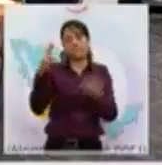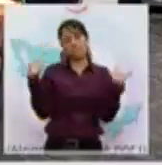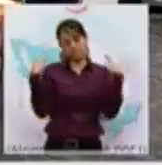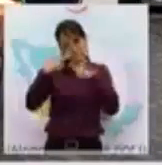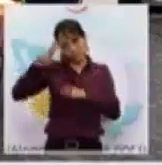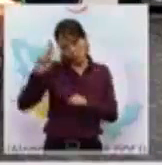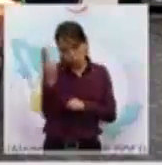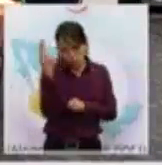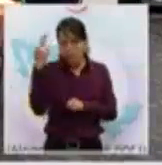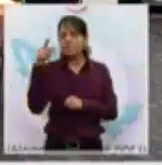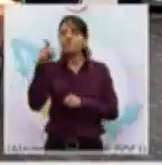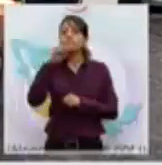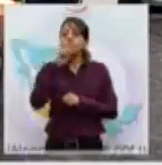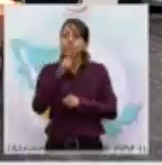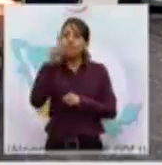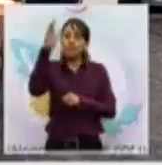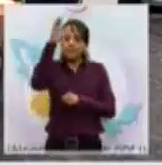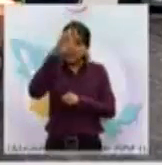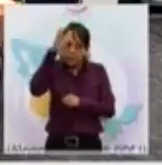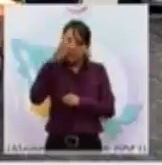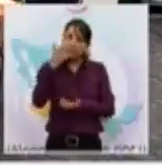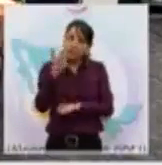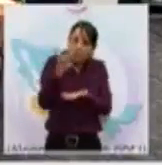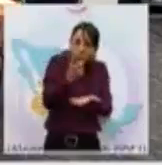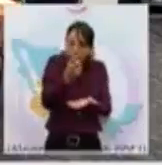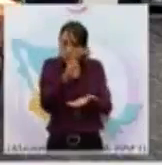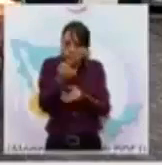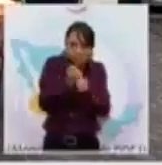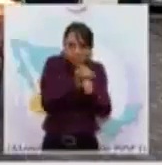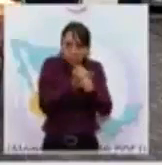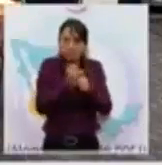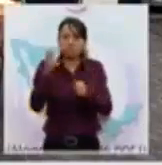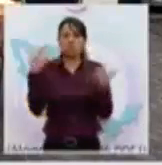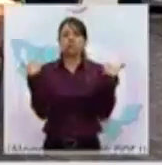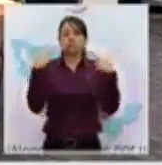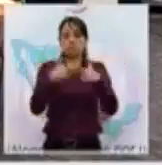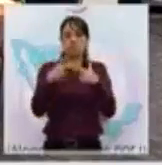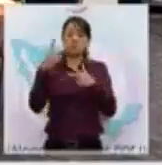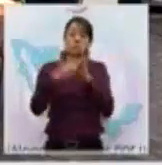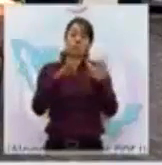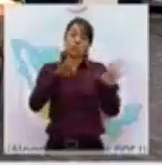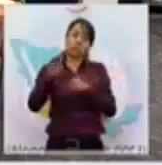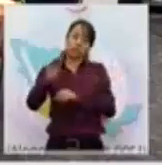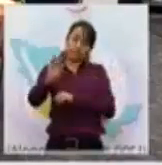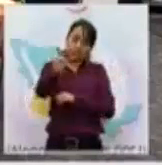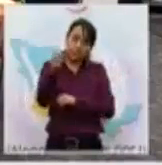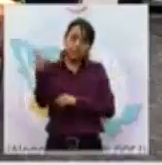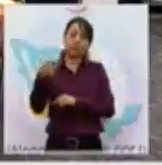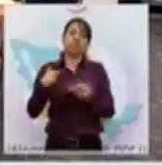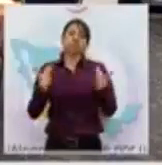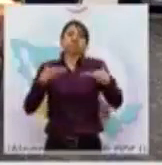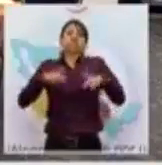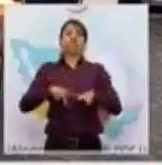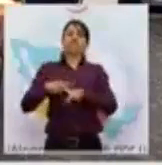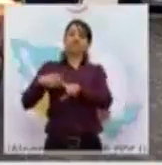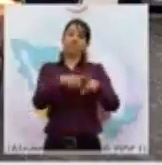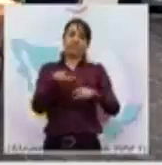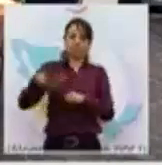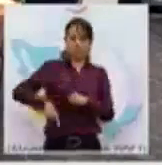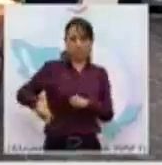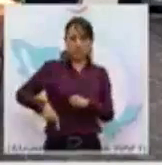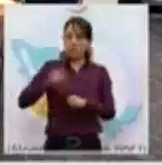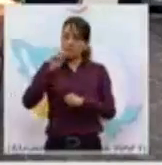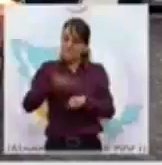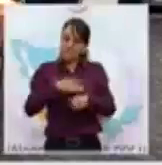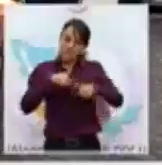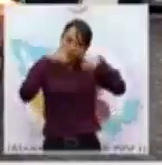misma institución. Desde 1983 se ha desempeñado en diversos cargos en la Administración Pública Federal vinculados con el desarrollo social